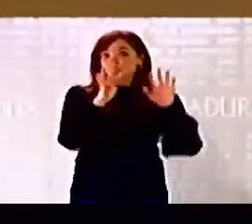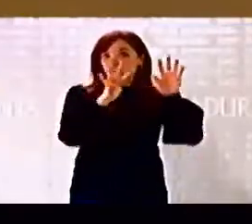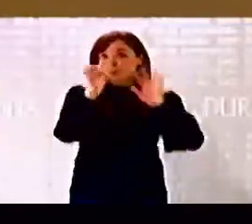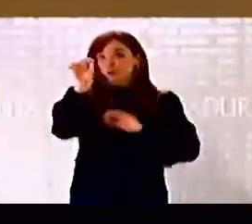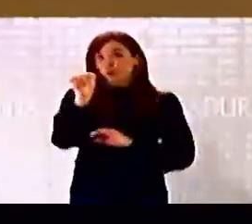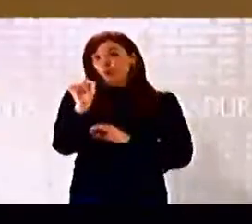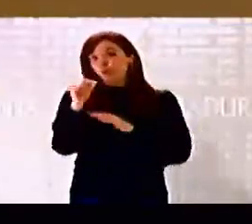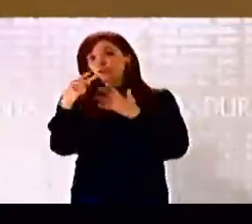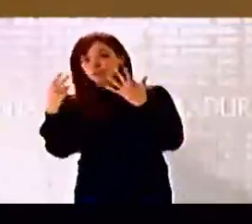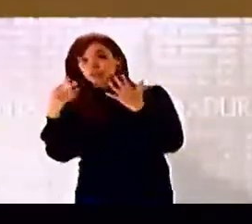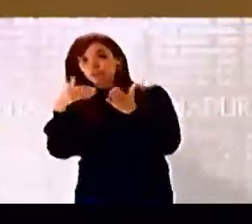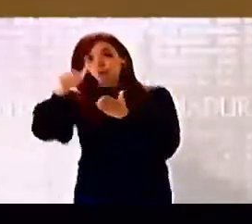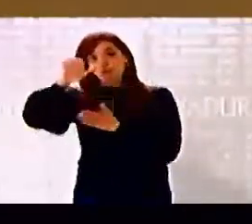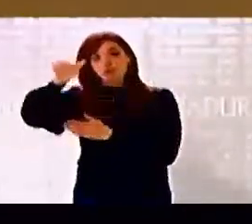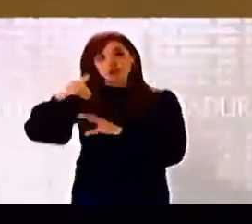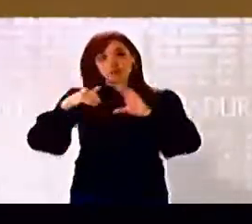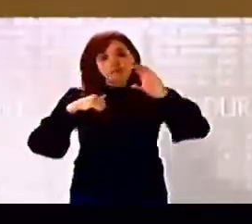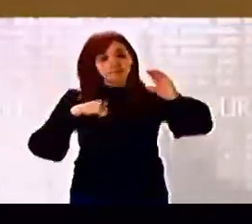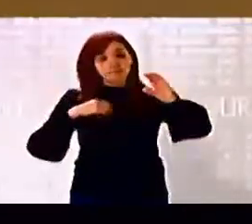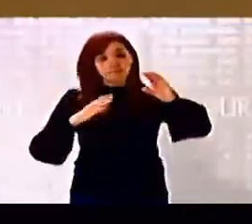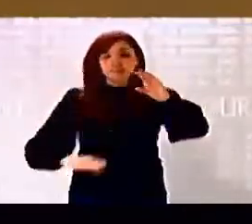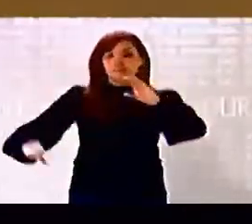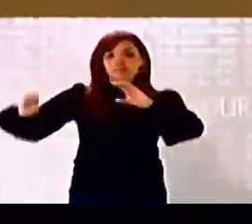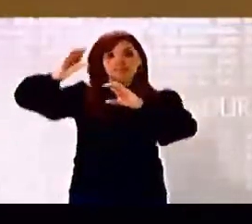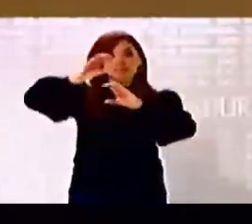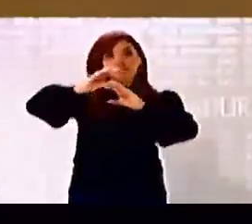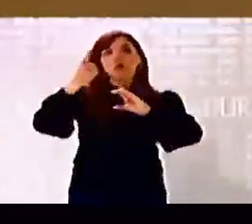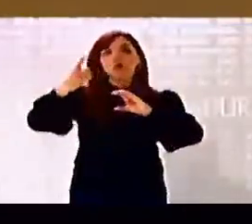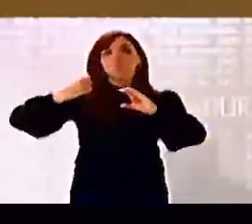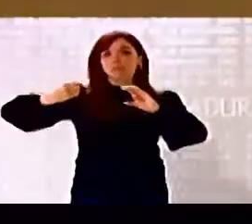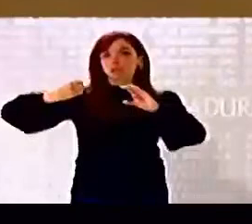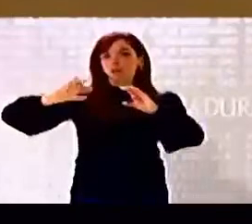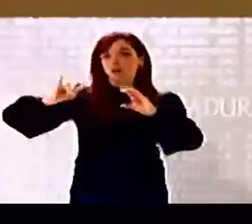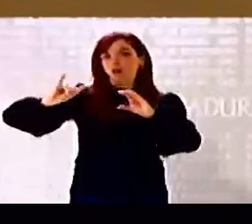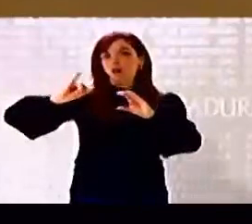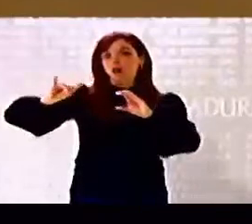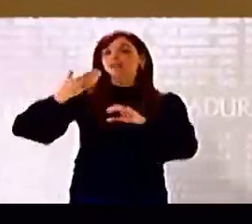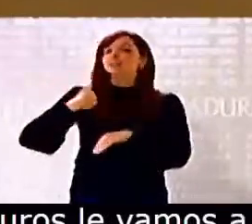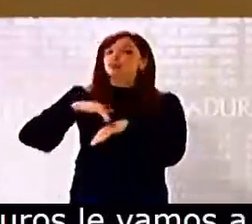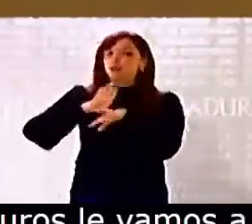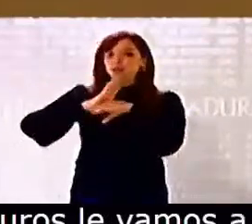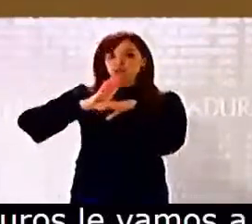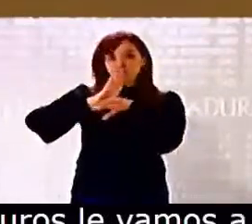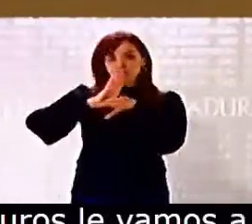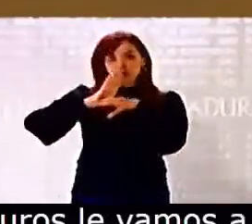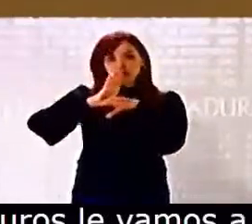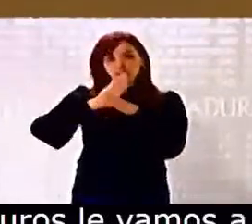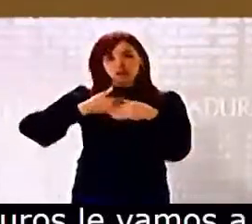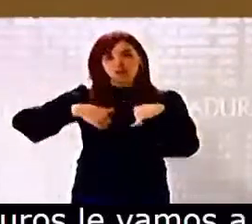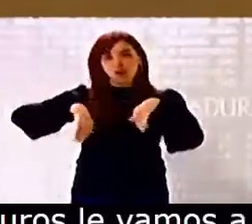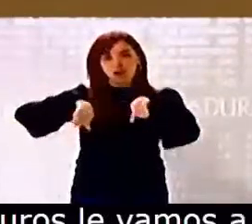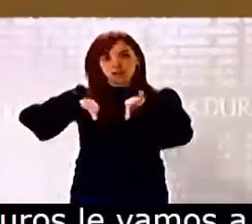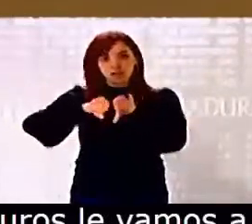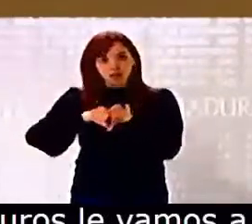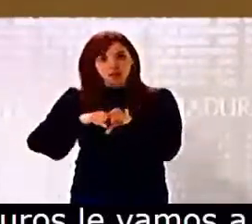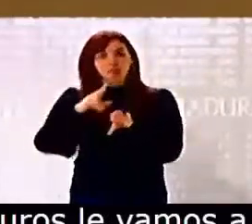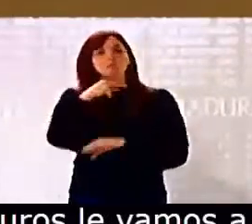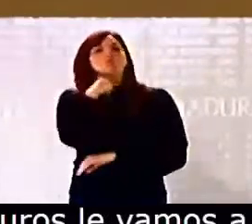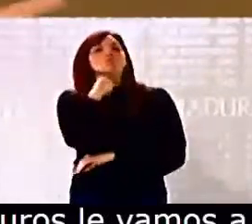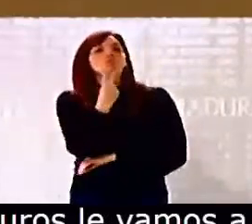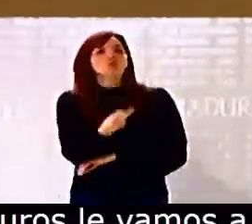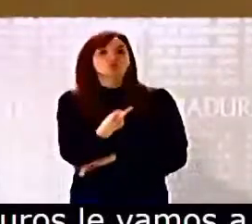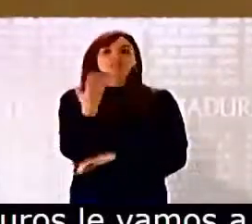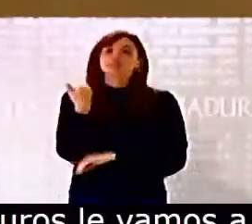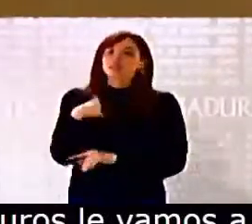9,7 millones de euros les vamos a sumar el millón que ya contenía la Consejería de Igualdad y Portavocía en